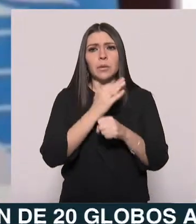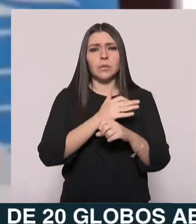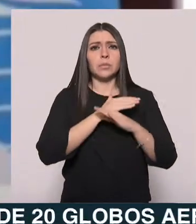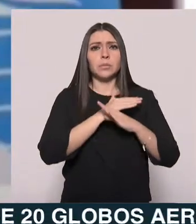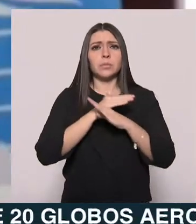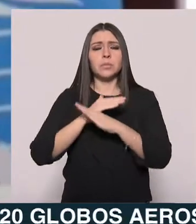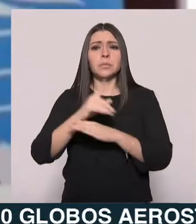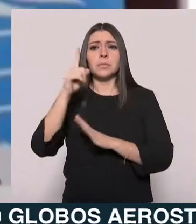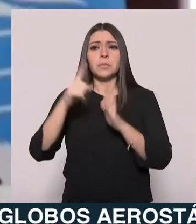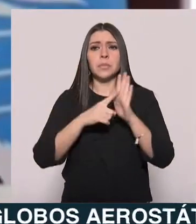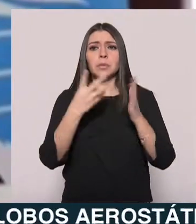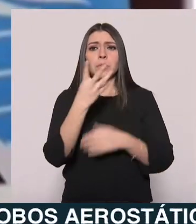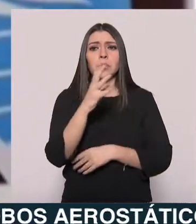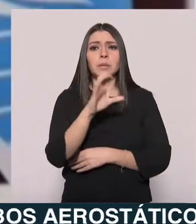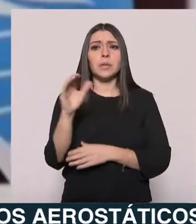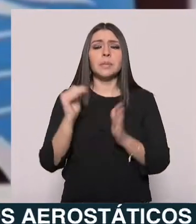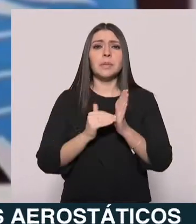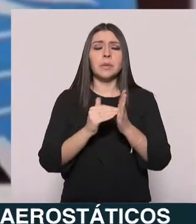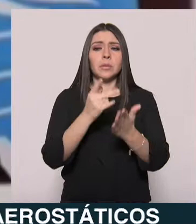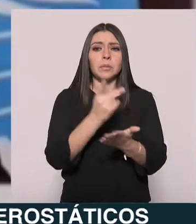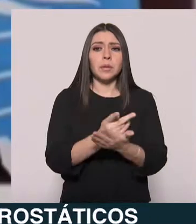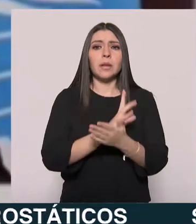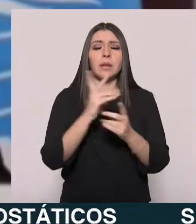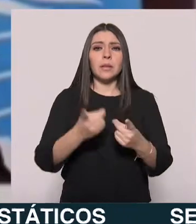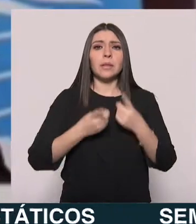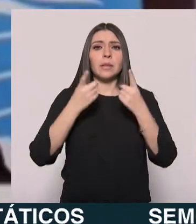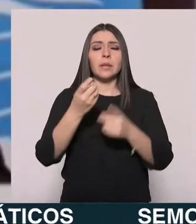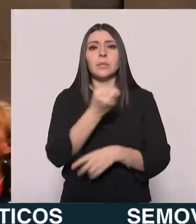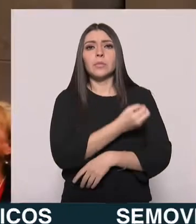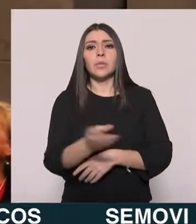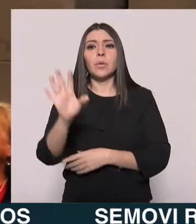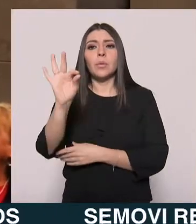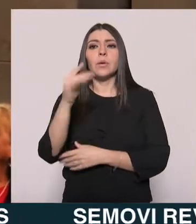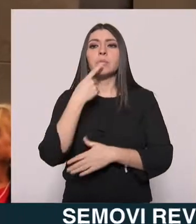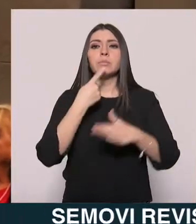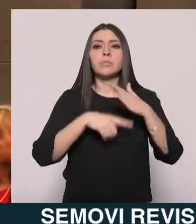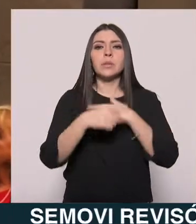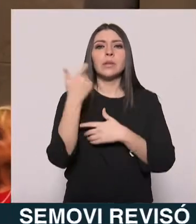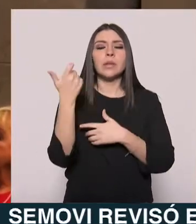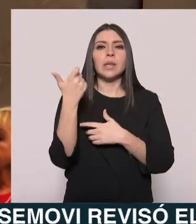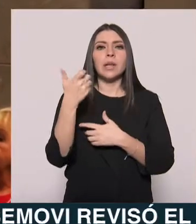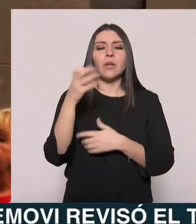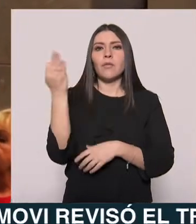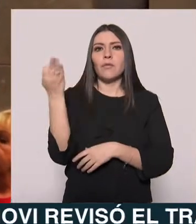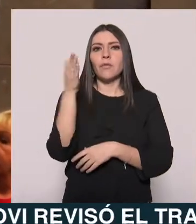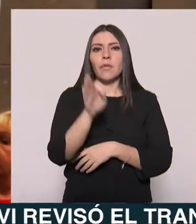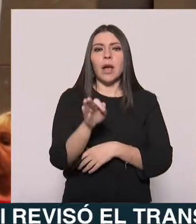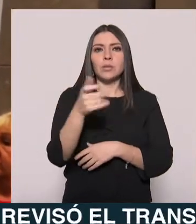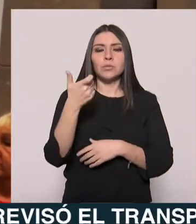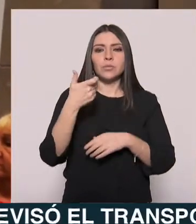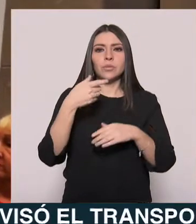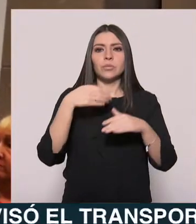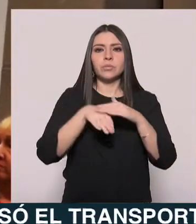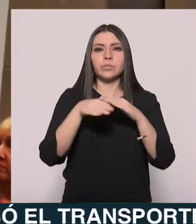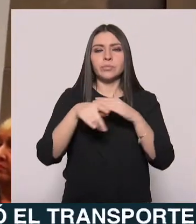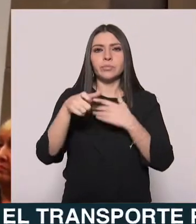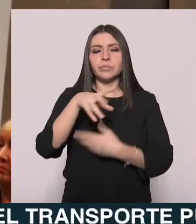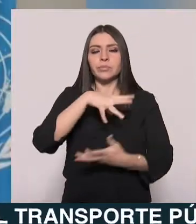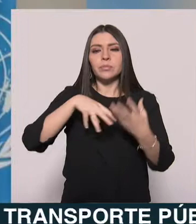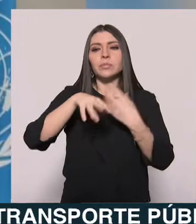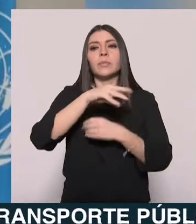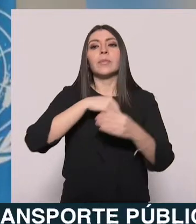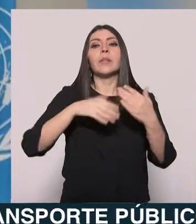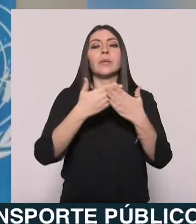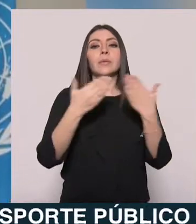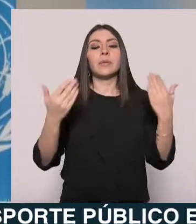de 1.400 millones de pesos y se han presentado 40 denuncias por lavado de dinero en lo que va del año. Para hablar de este tema, sobre el Día